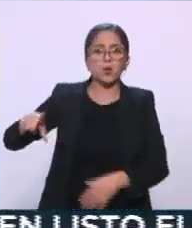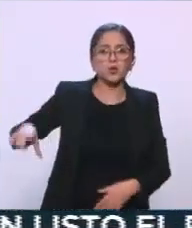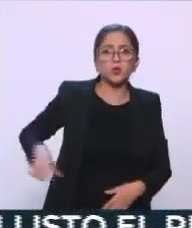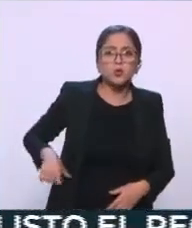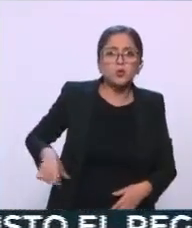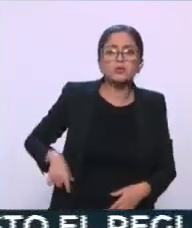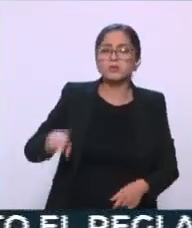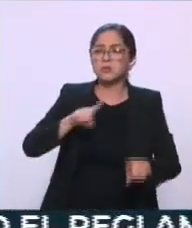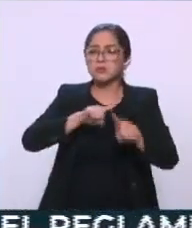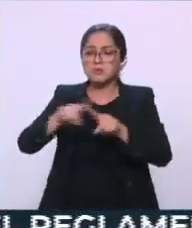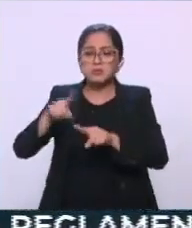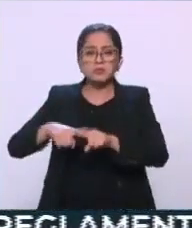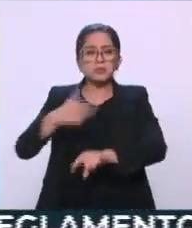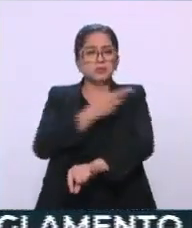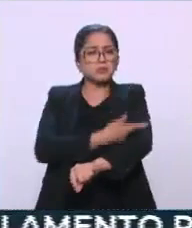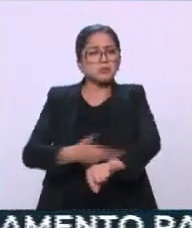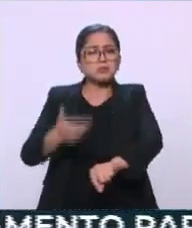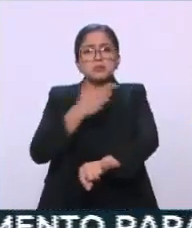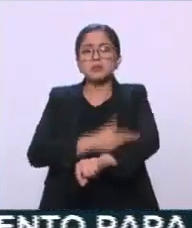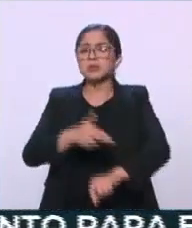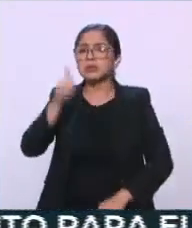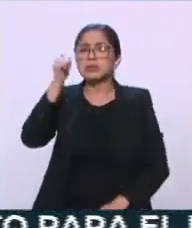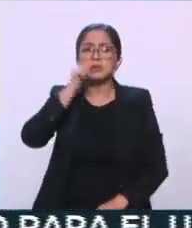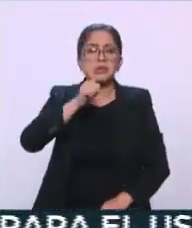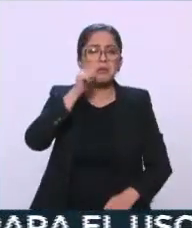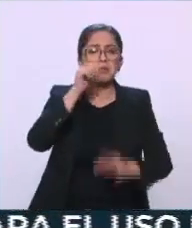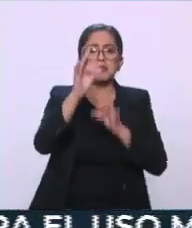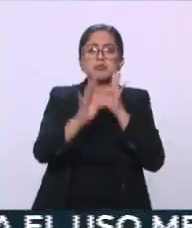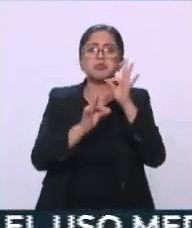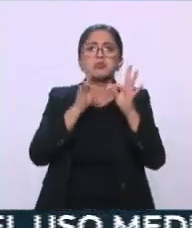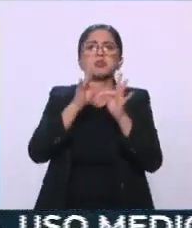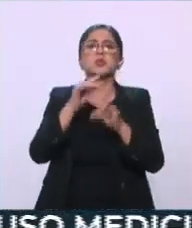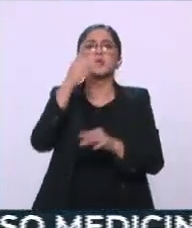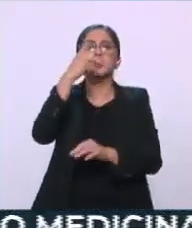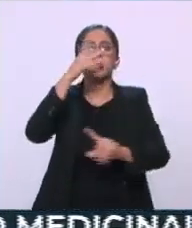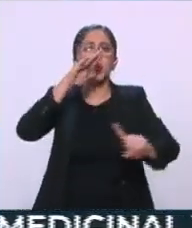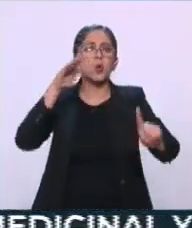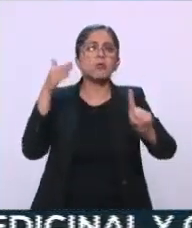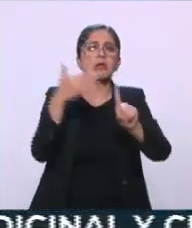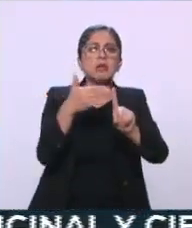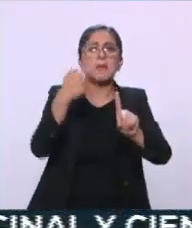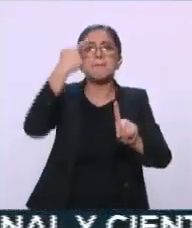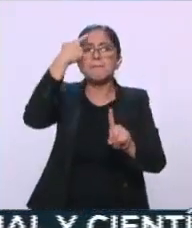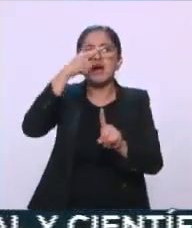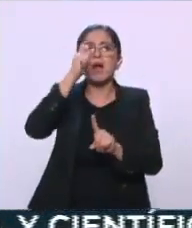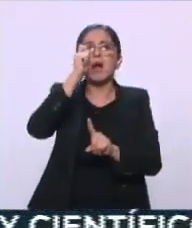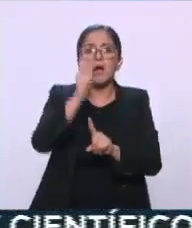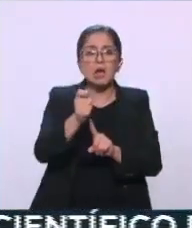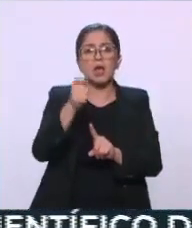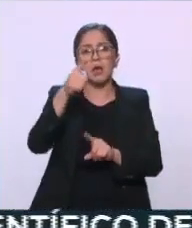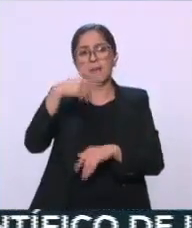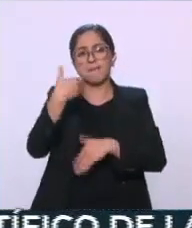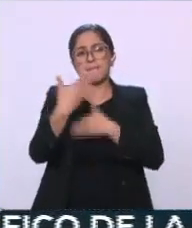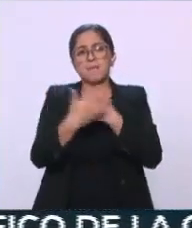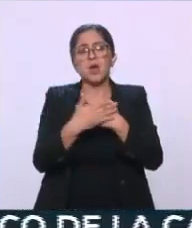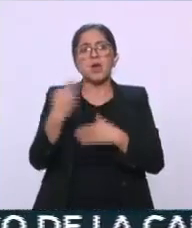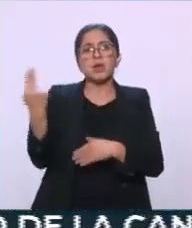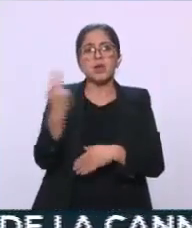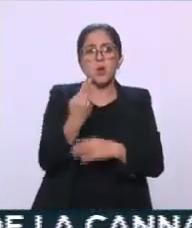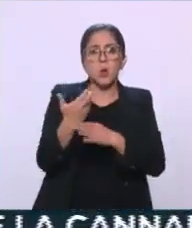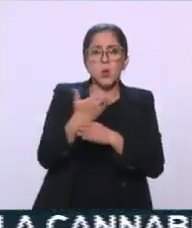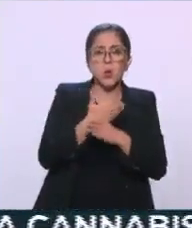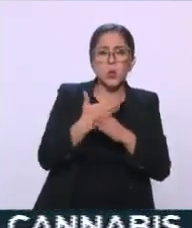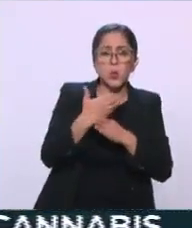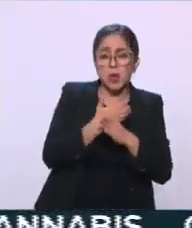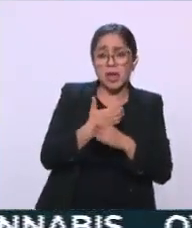los recursos y que siempre esté listo para su función principal, que es equilibrar la prevención y la cura. Esto